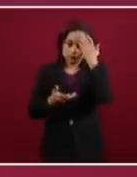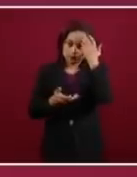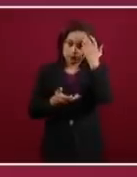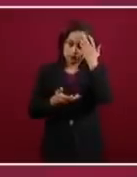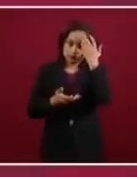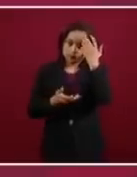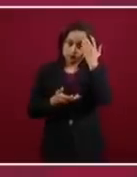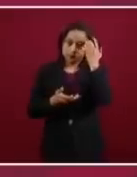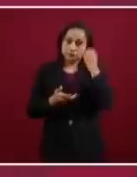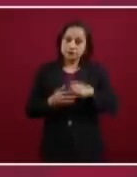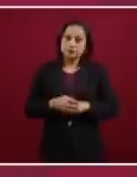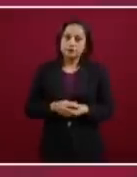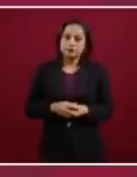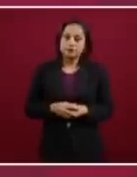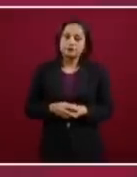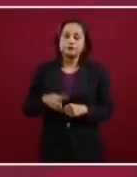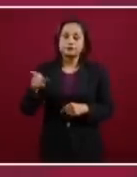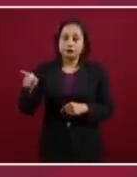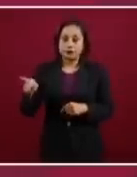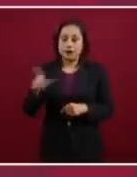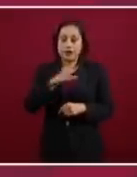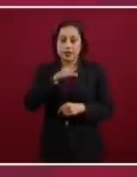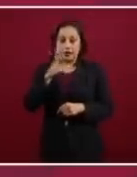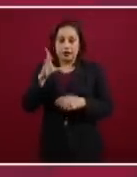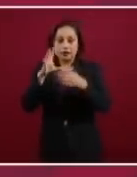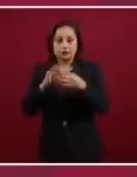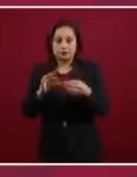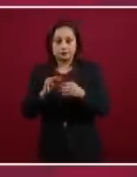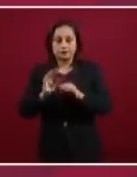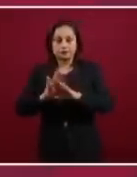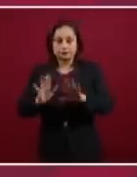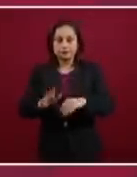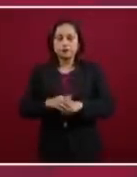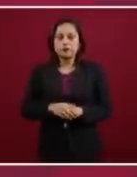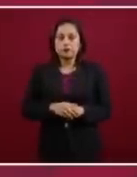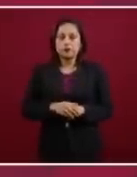a lo que hizo referencia el canal nosotros